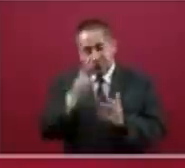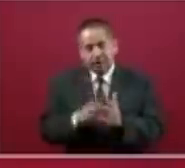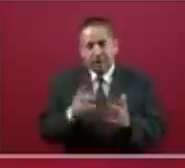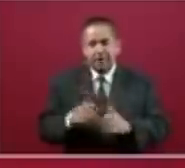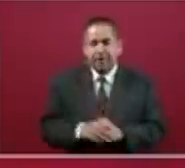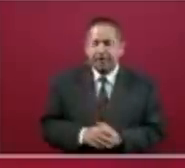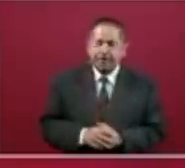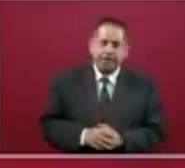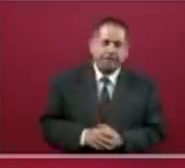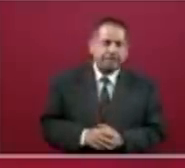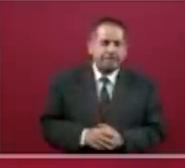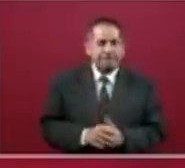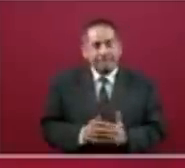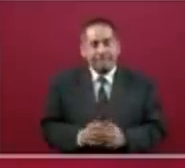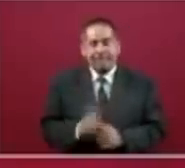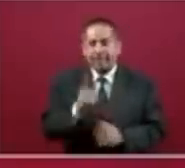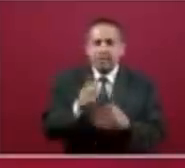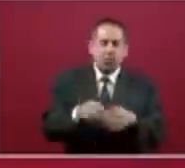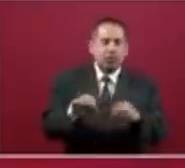importante